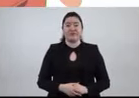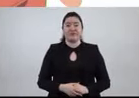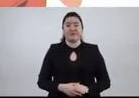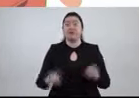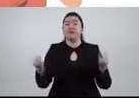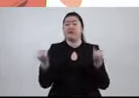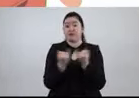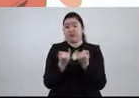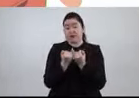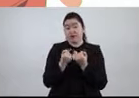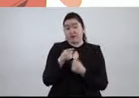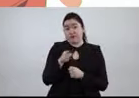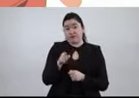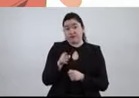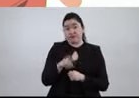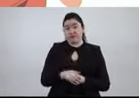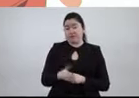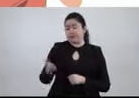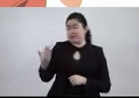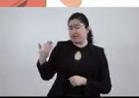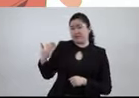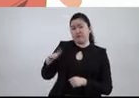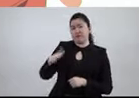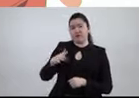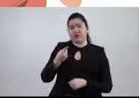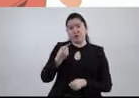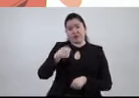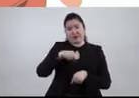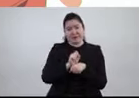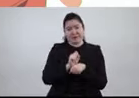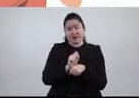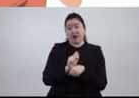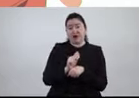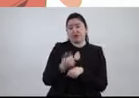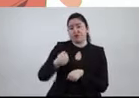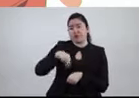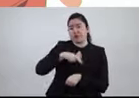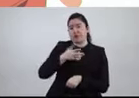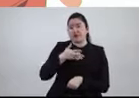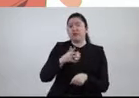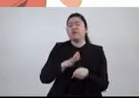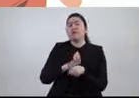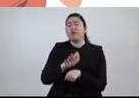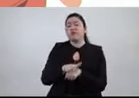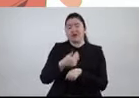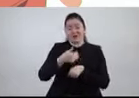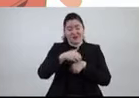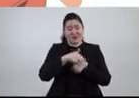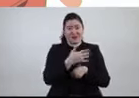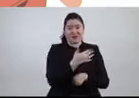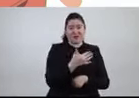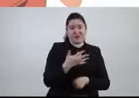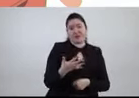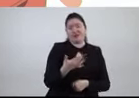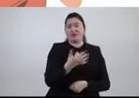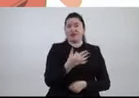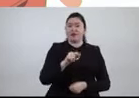También, desde hace ya un poco menos de una semana, tenemos disponible para ustedes este número, el